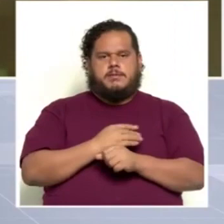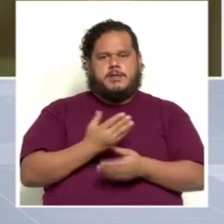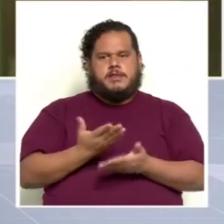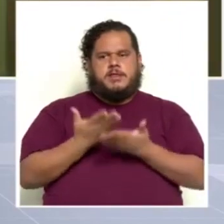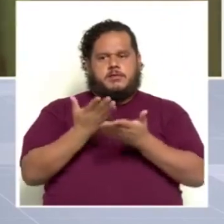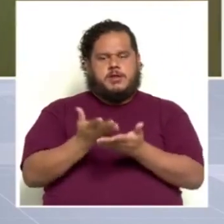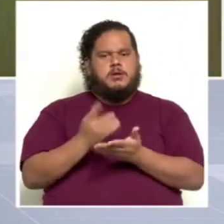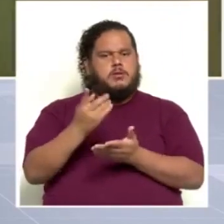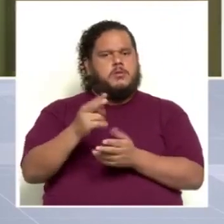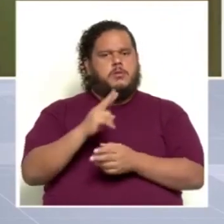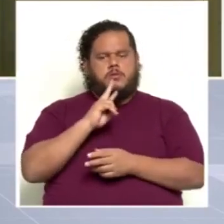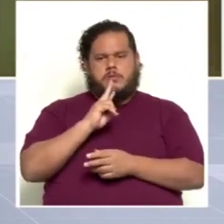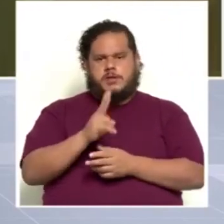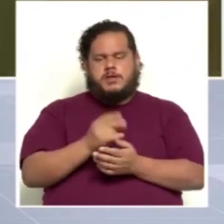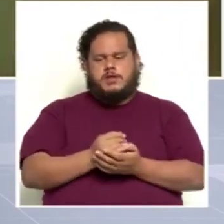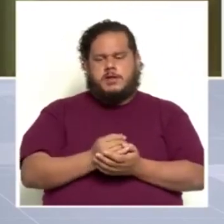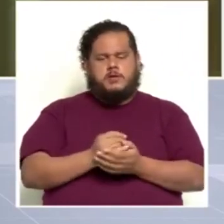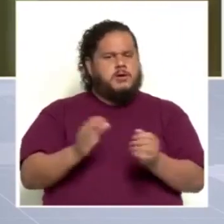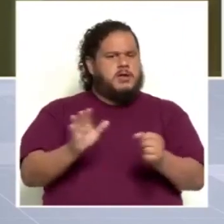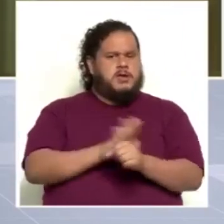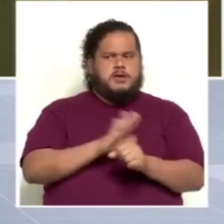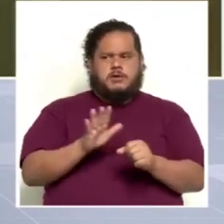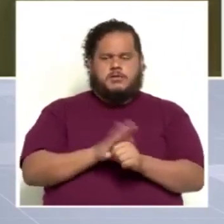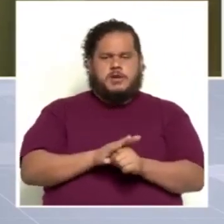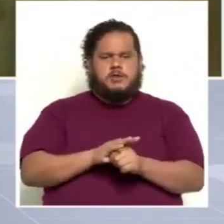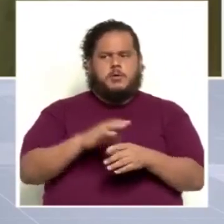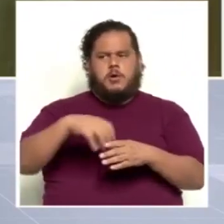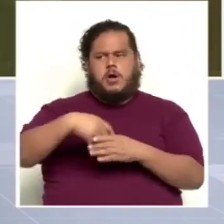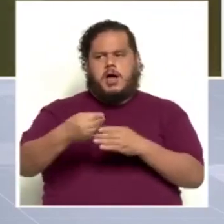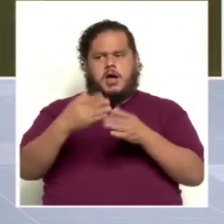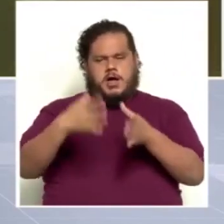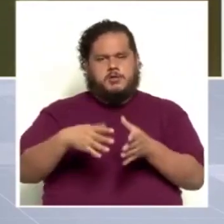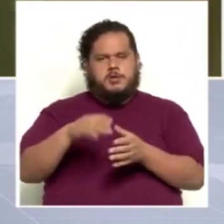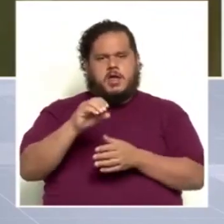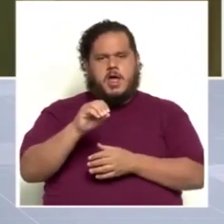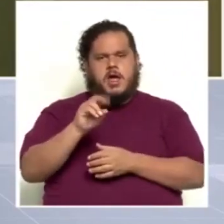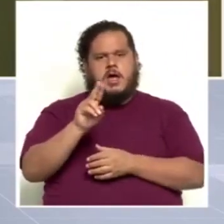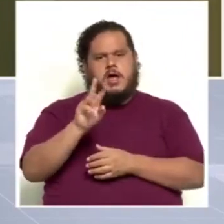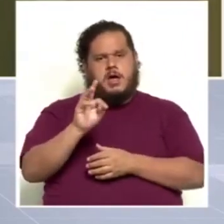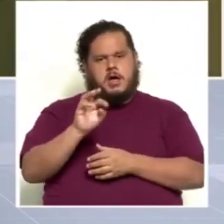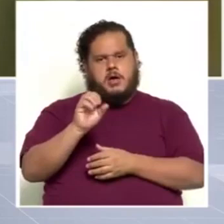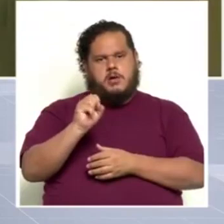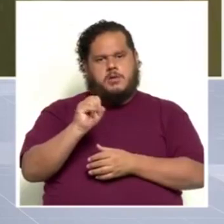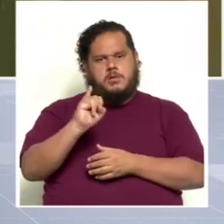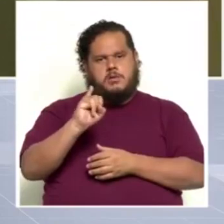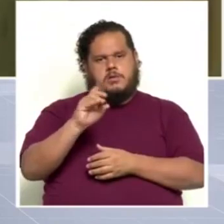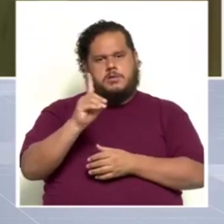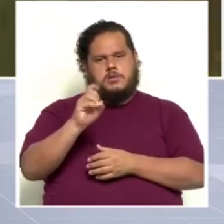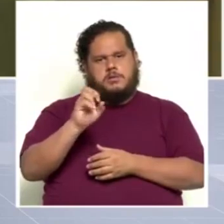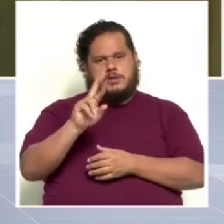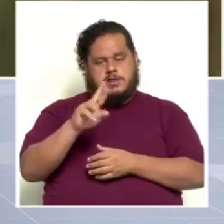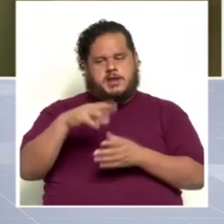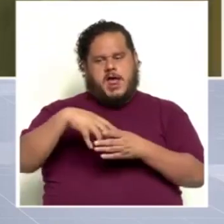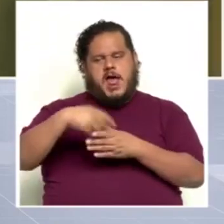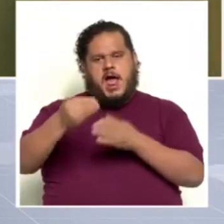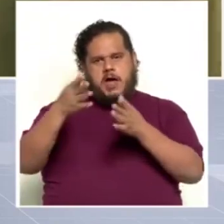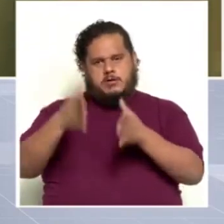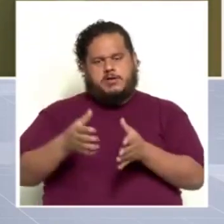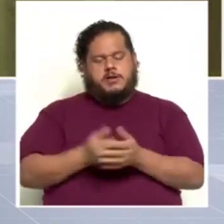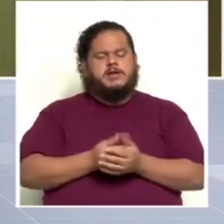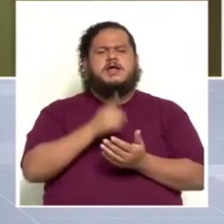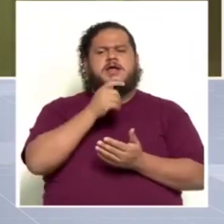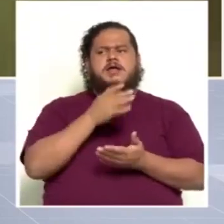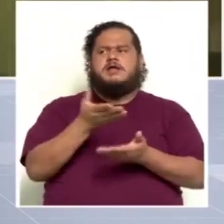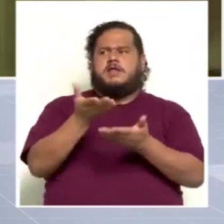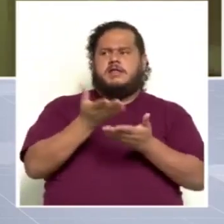un verdadero y completo outsider, ¿verdad? Entonces me parece que si ahora hay esa disputa por quién trajo,